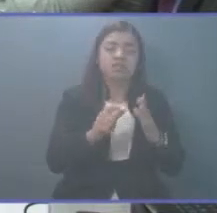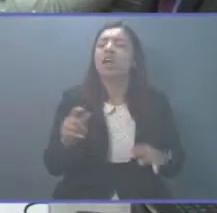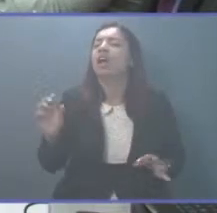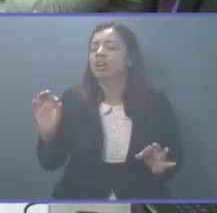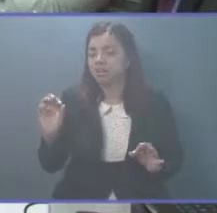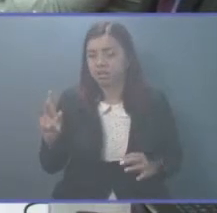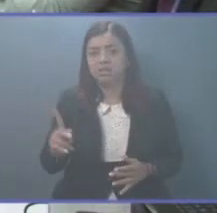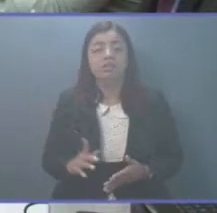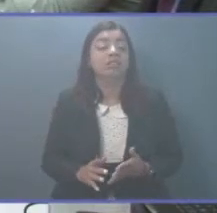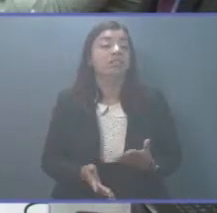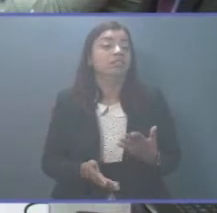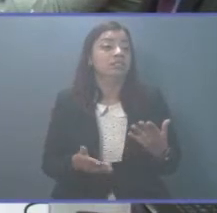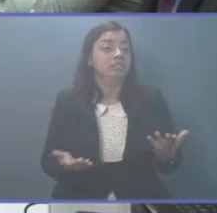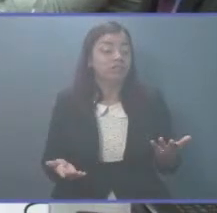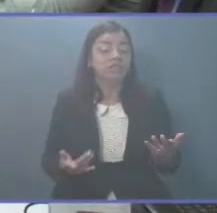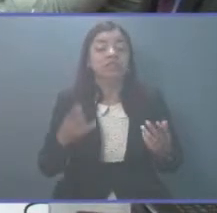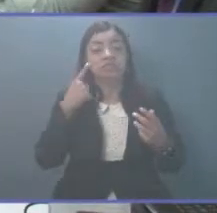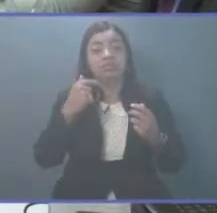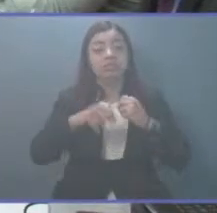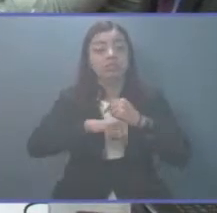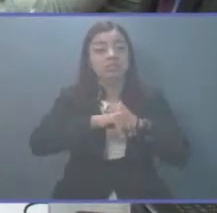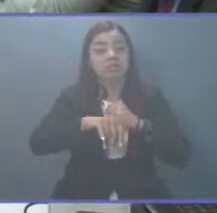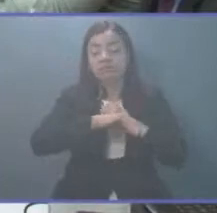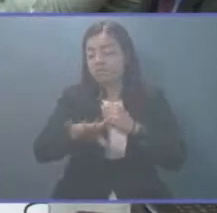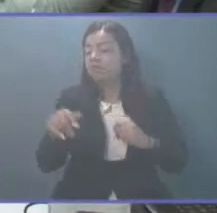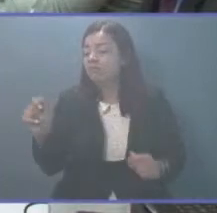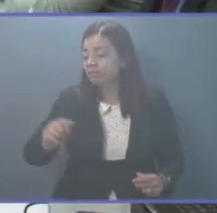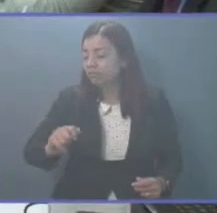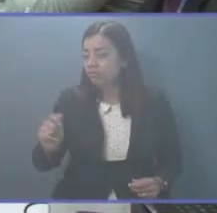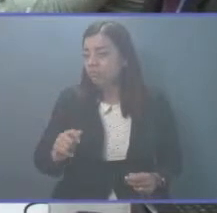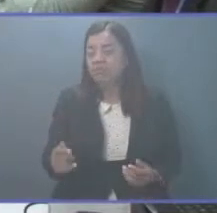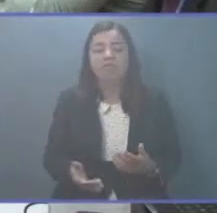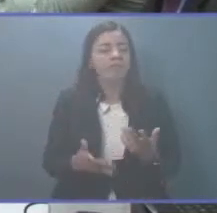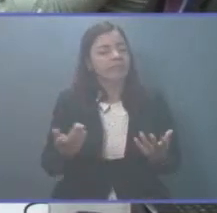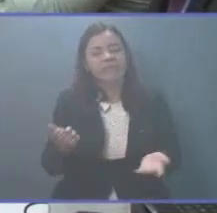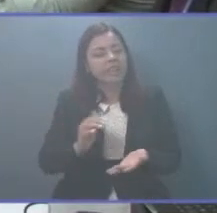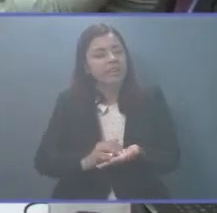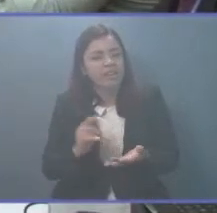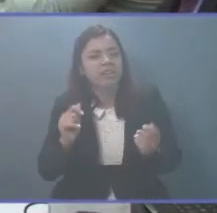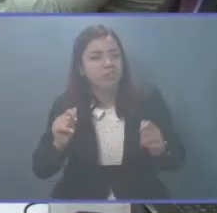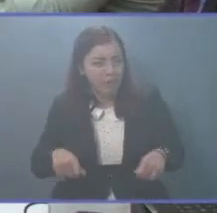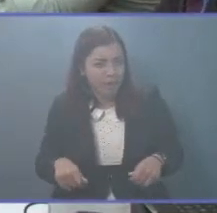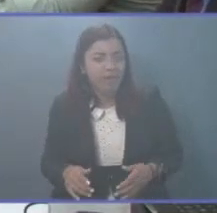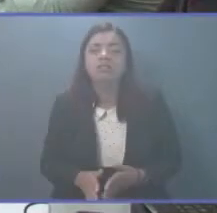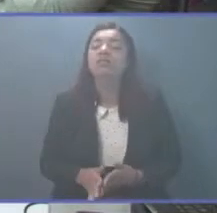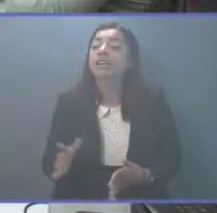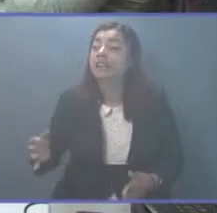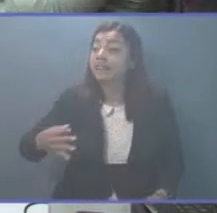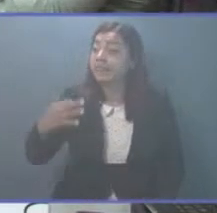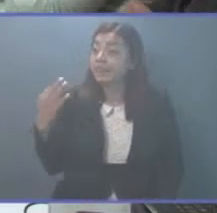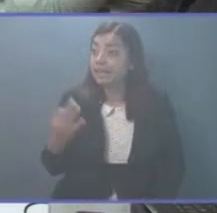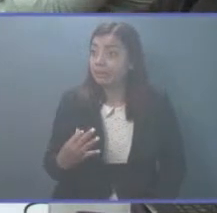Ajá. Y en casos de promoción, ajá. ¿Me lo puede dictar nuevamente, por favor? Deberá